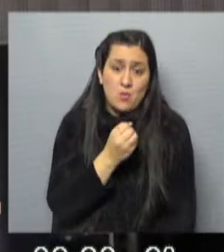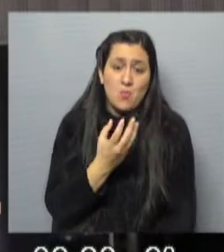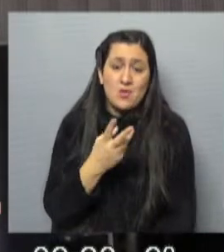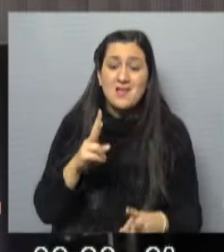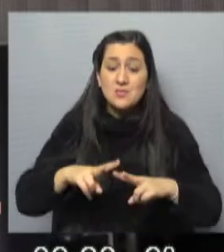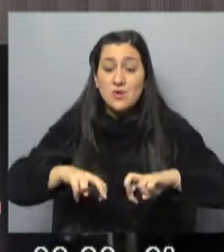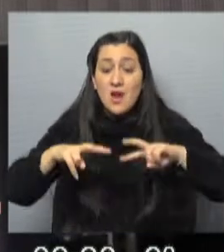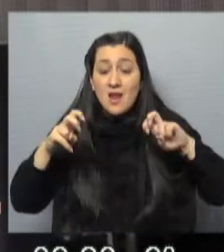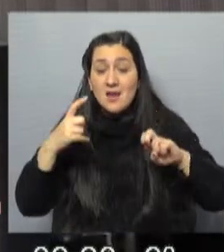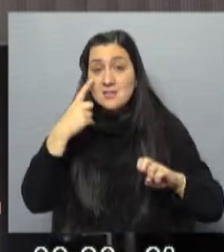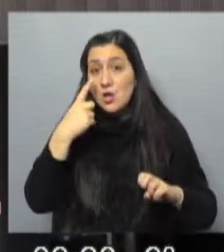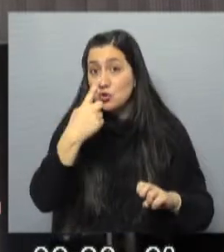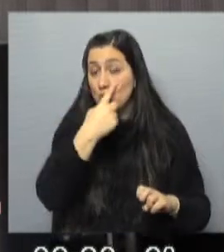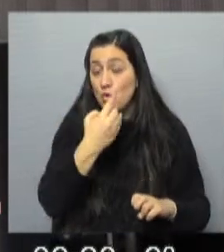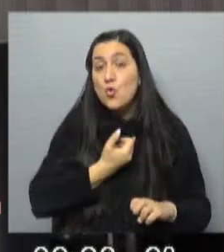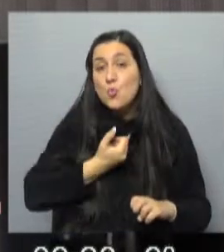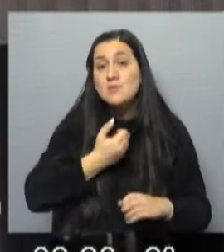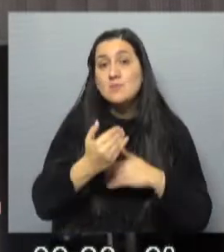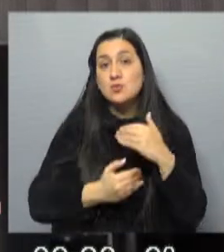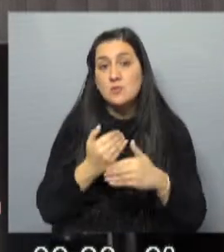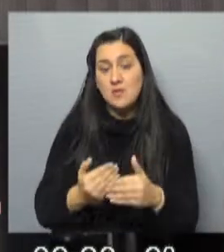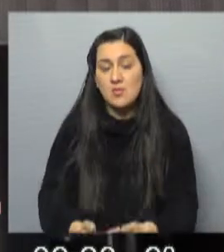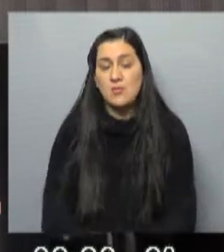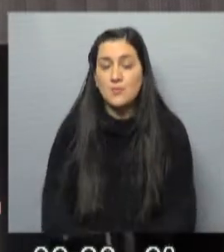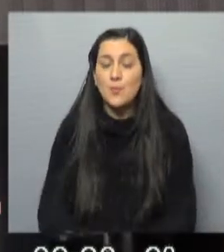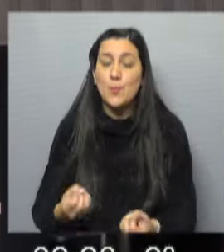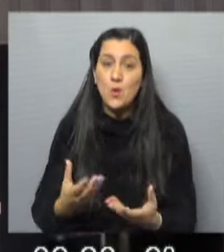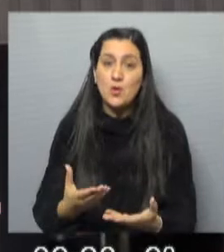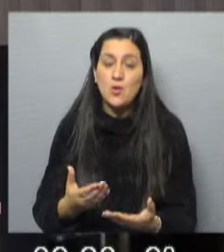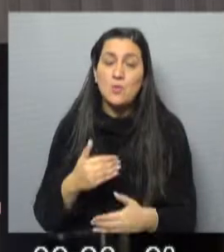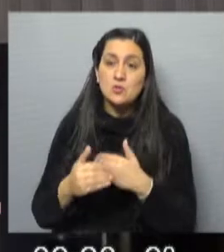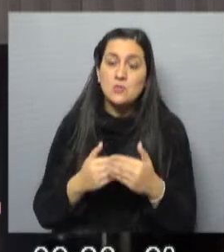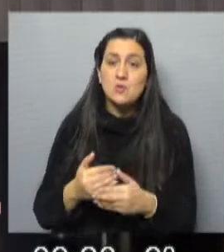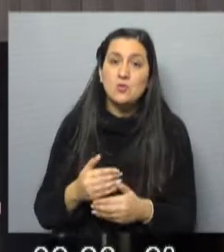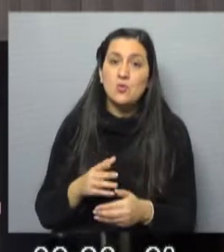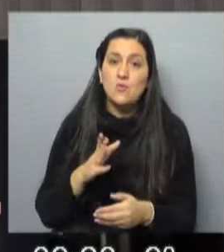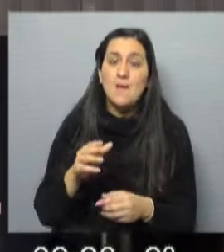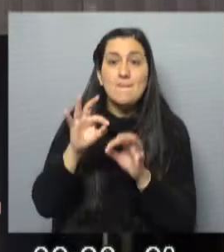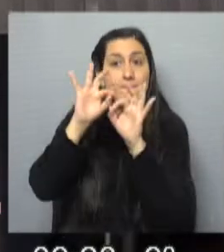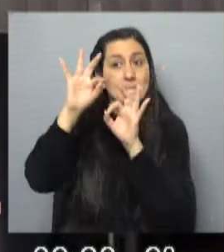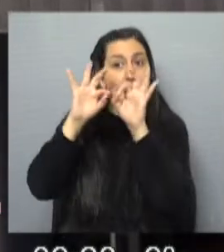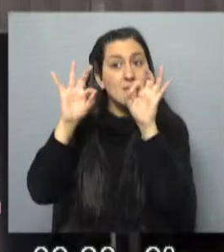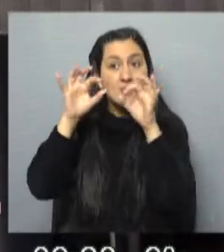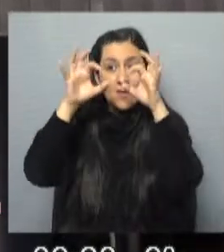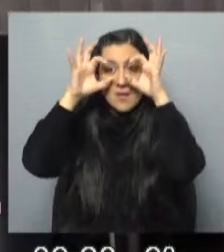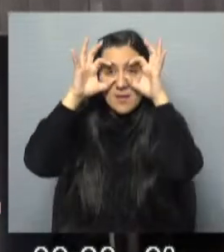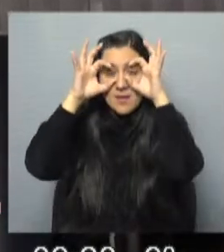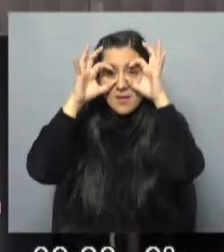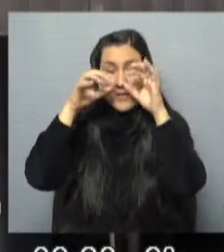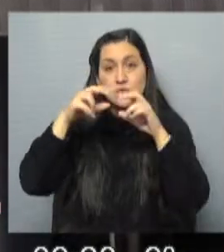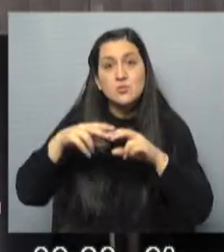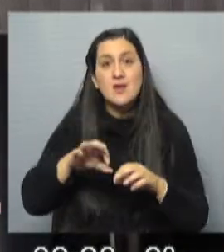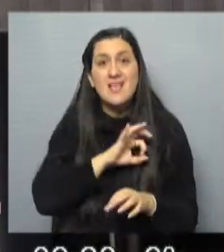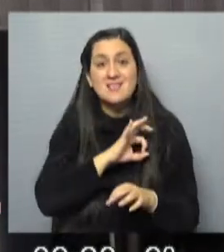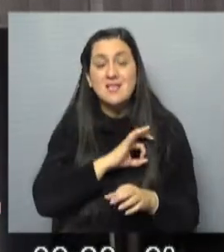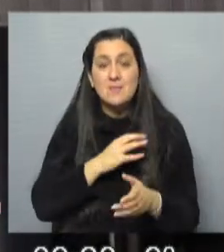una pesquisa. ¿Cómo es el procedimiento? El procedimiento conlleva tomar la visión, una anamnesis, el examen